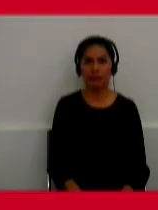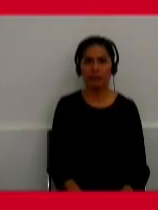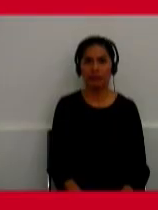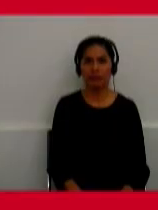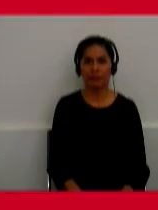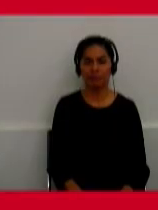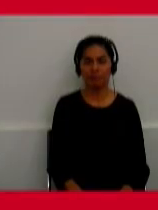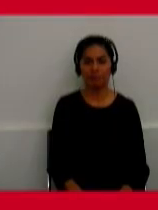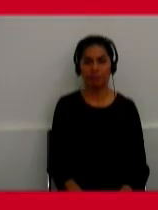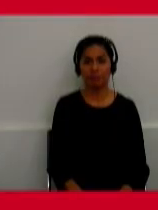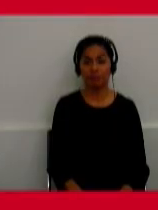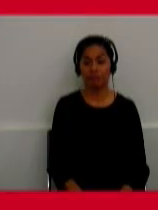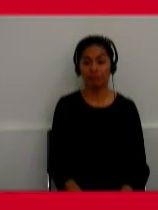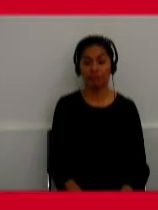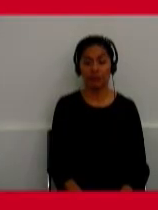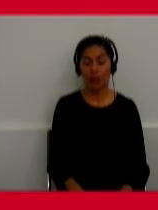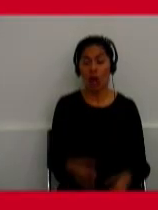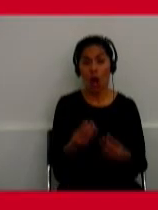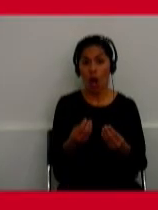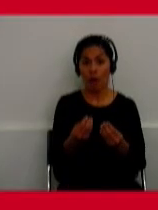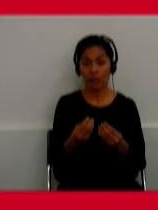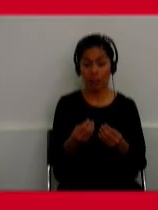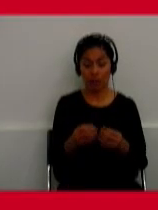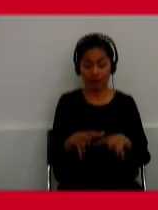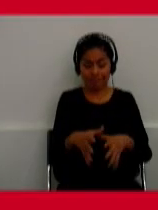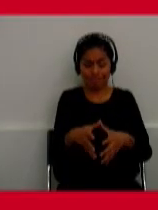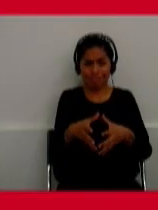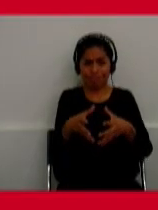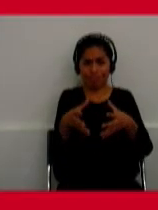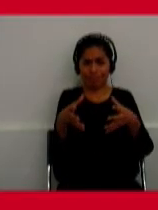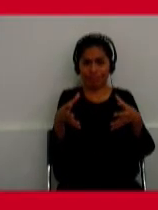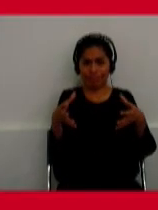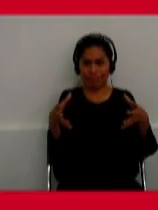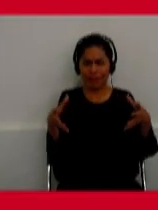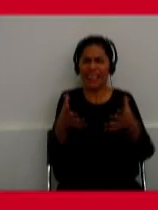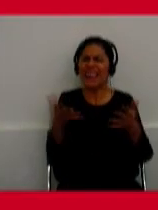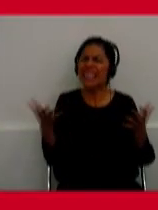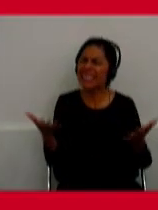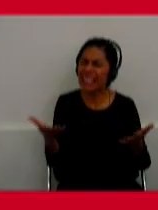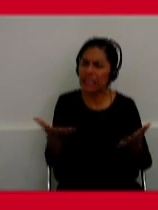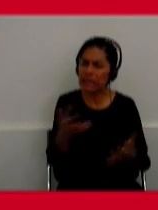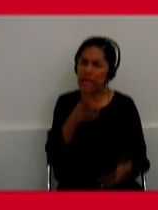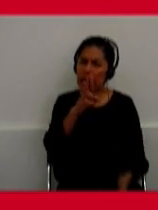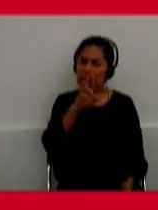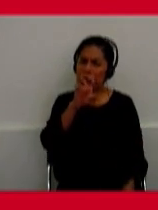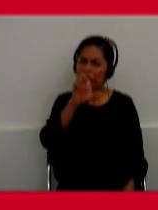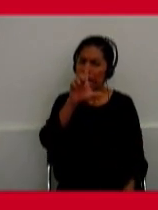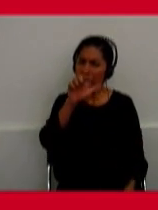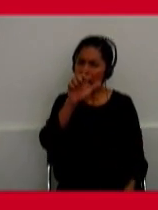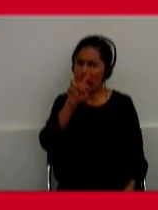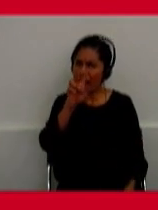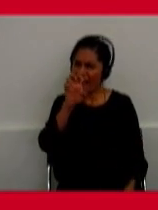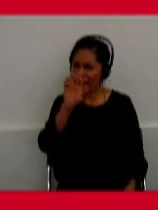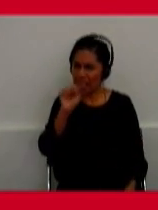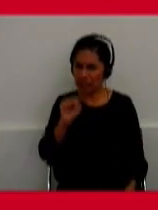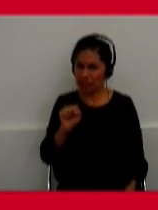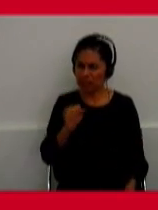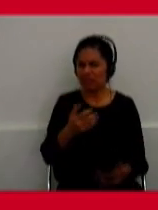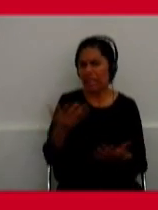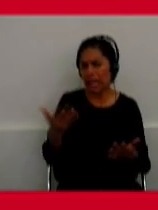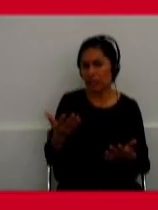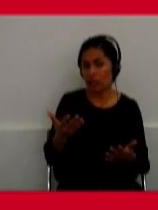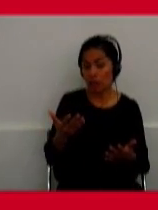estamos maximizando el uso de los relaves para grandes tecnologías. En este